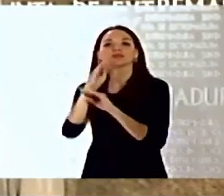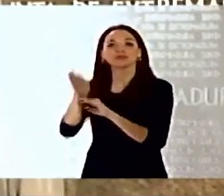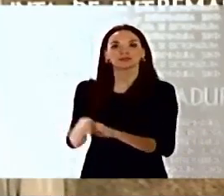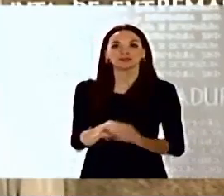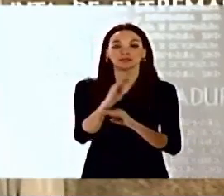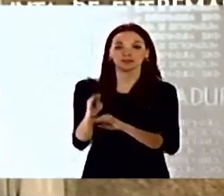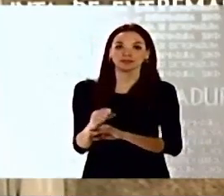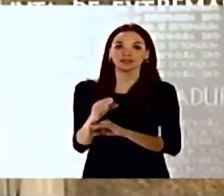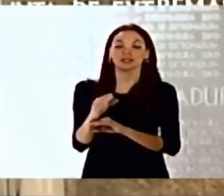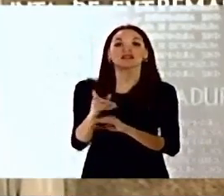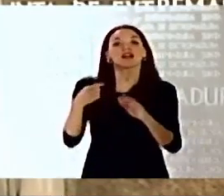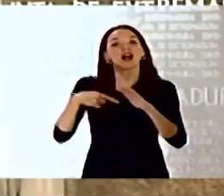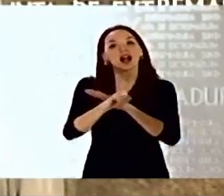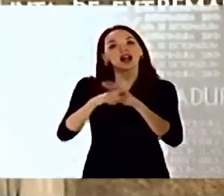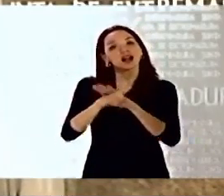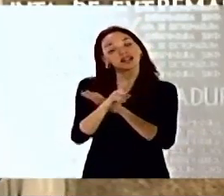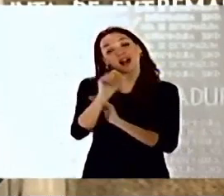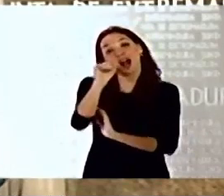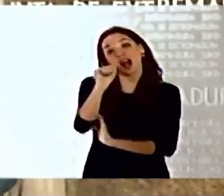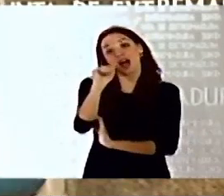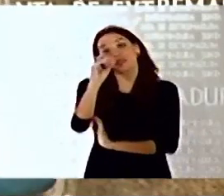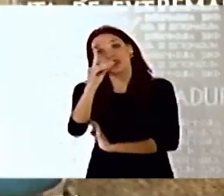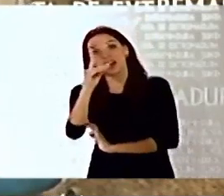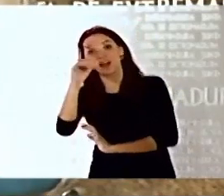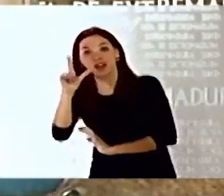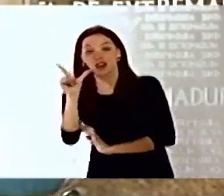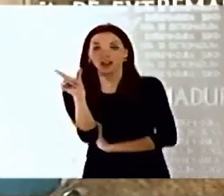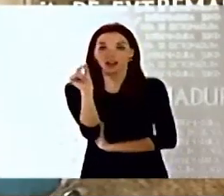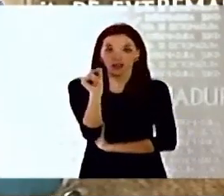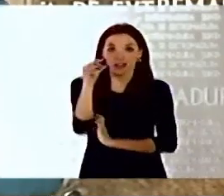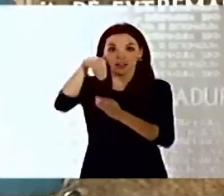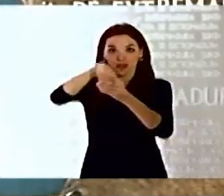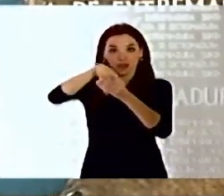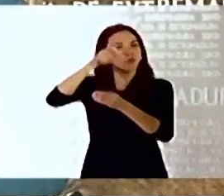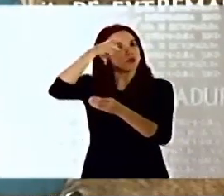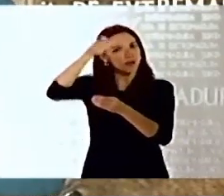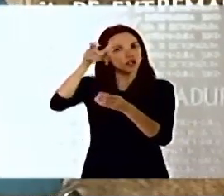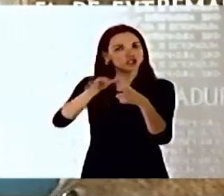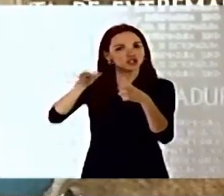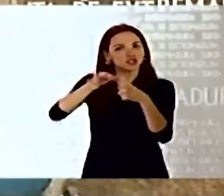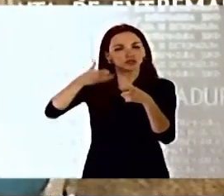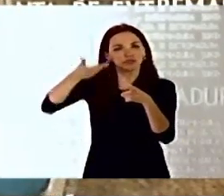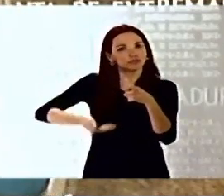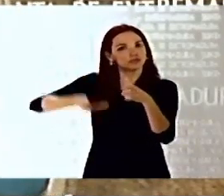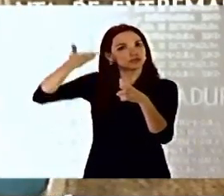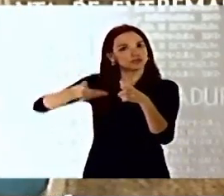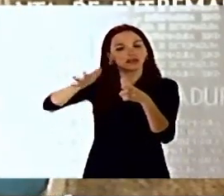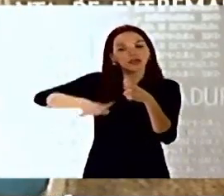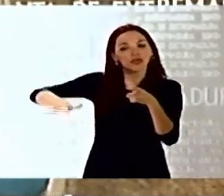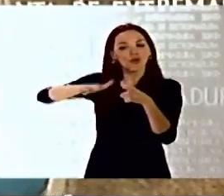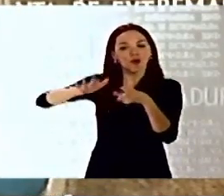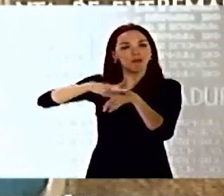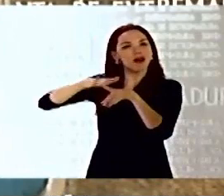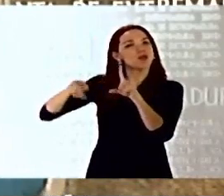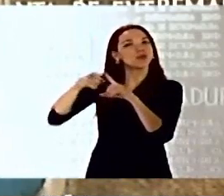de empleo y desarrollo local, de los ADL, de los pueblos, que tan importantes son en las zonas rurales para también